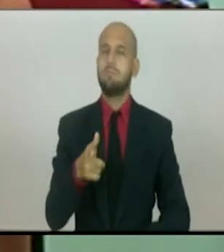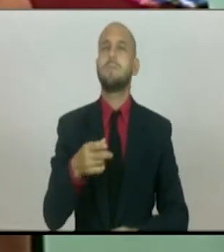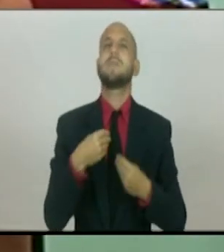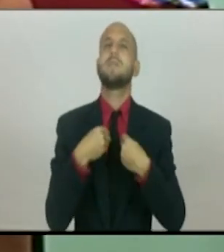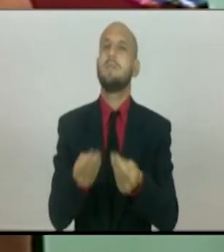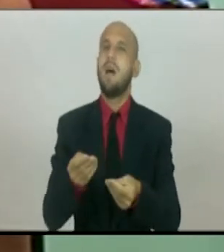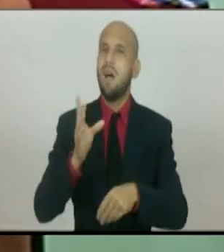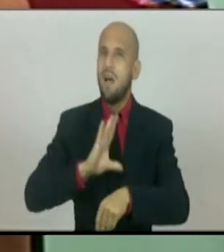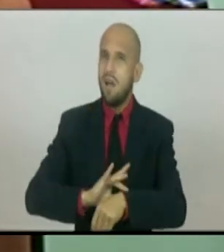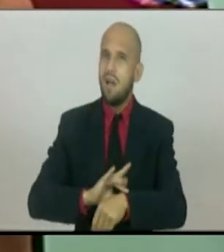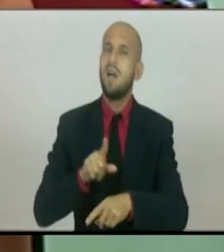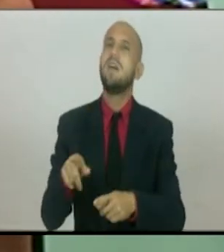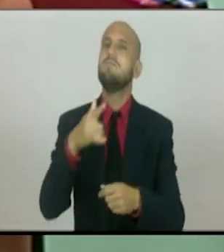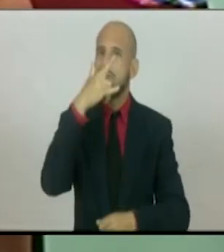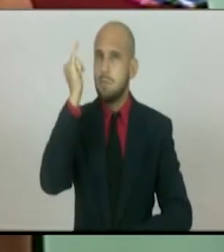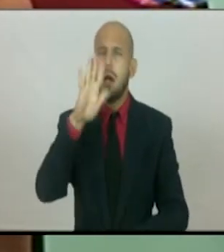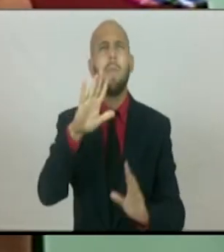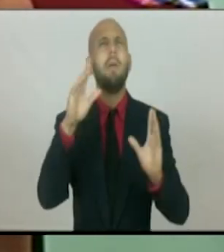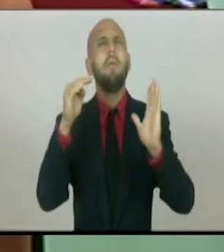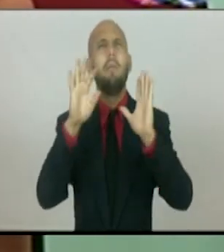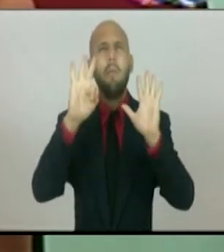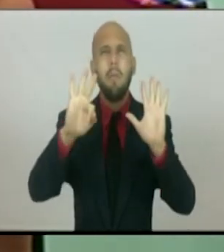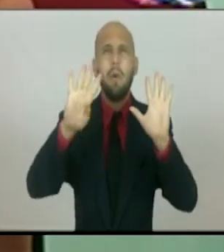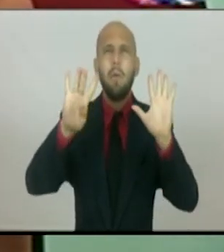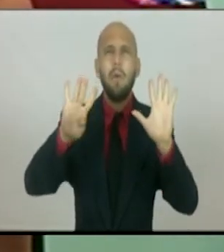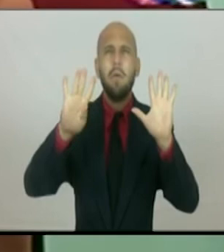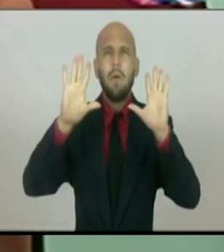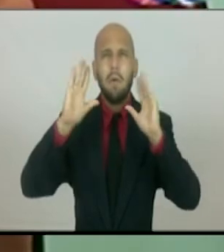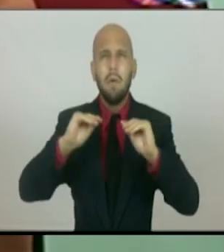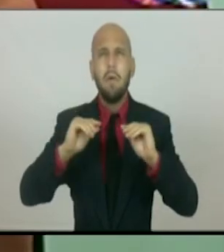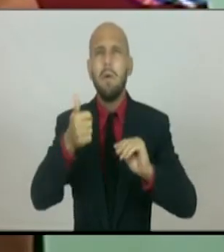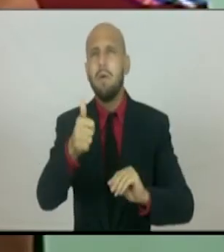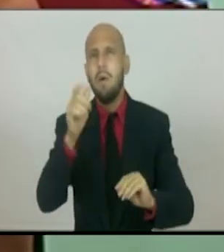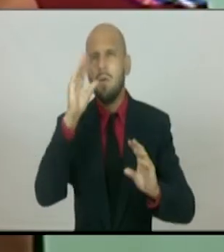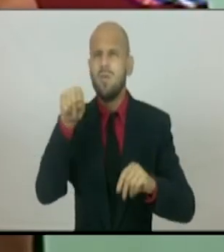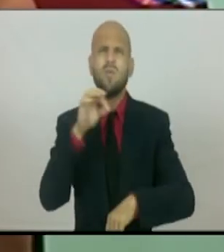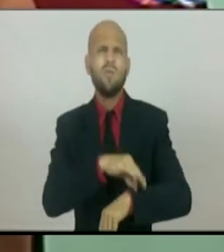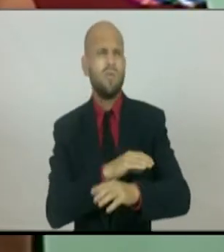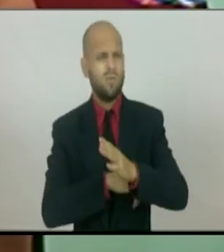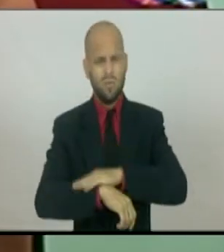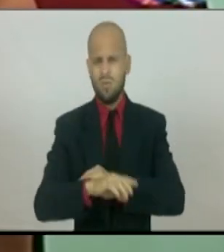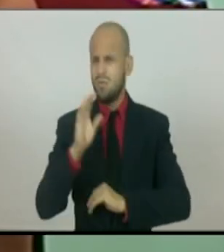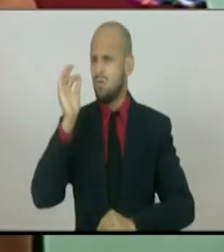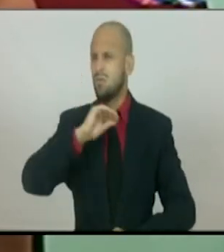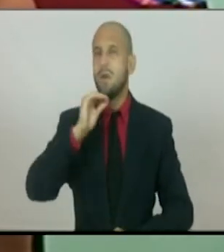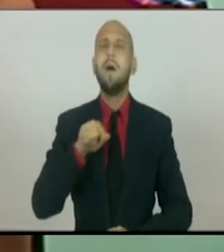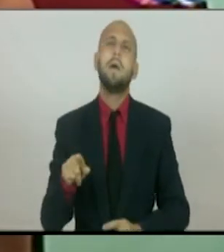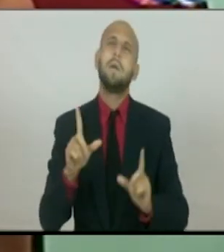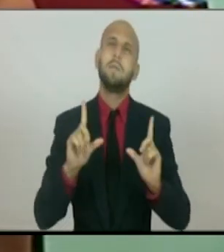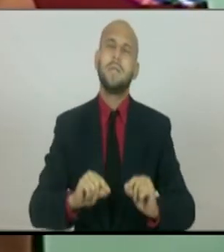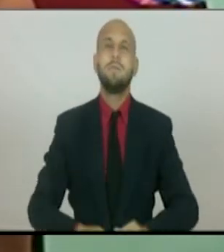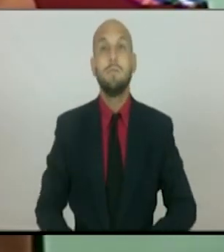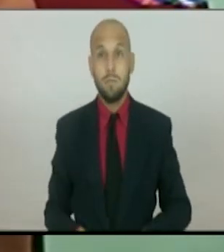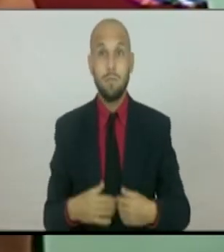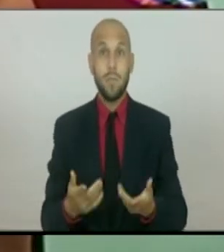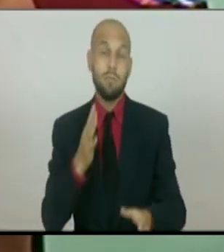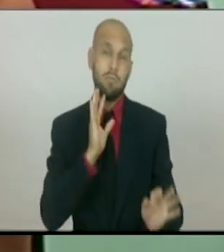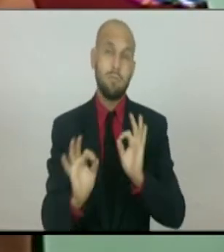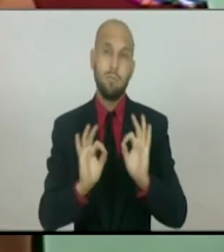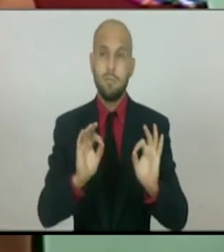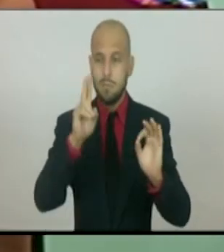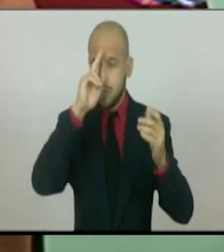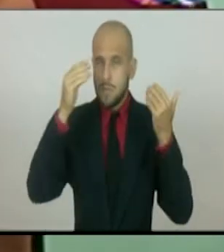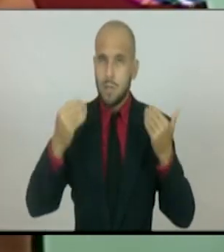hasta la persona que sea la que realice el mayor cúmulo de actividades en el hogar. Para poder lograr mantener el hogar,